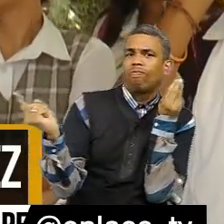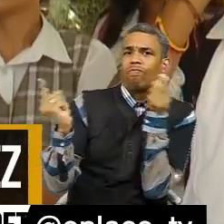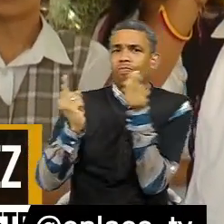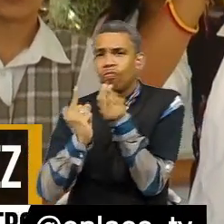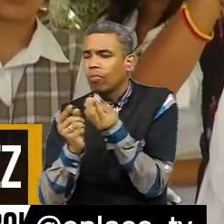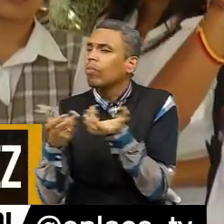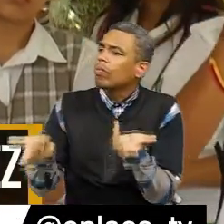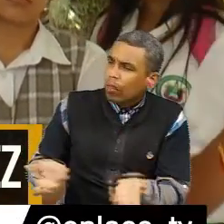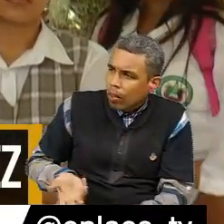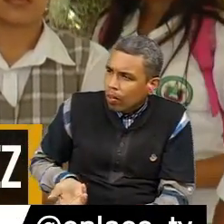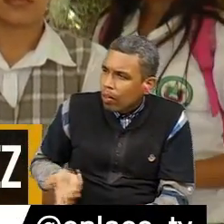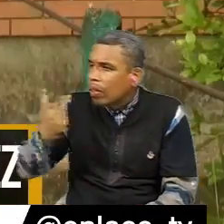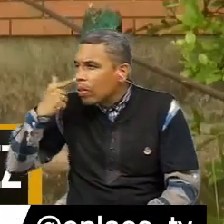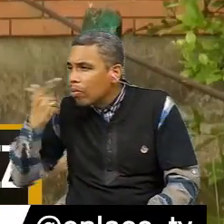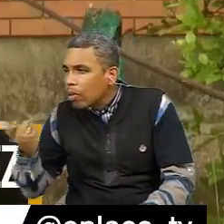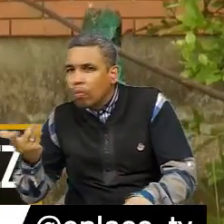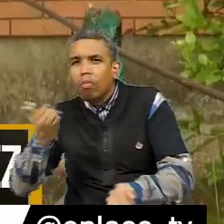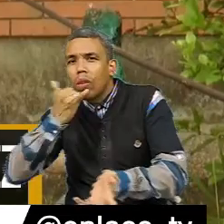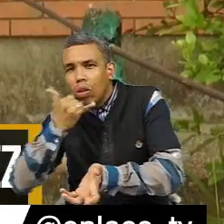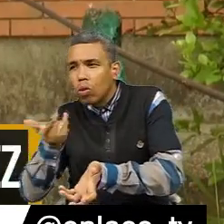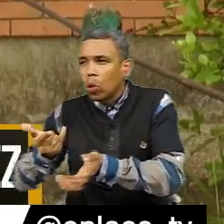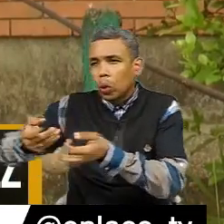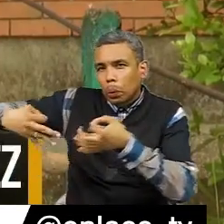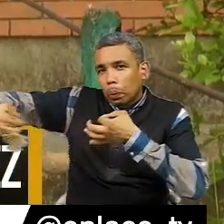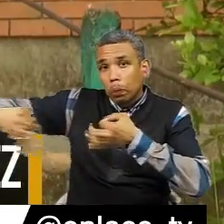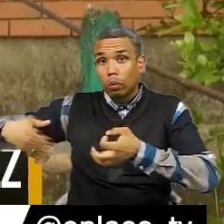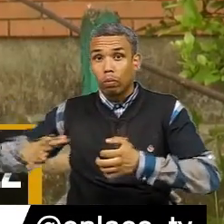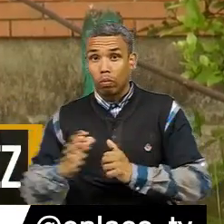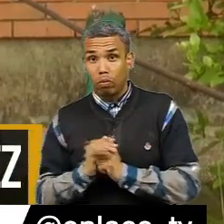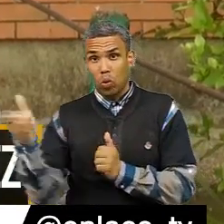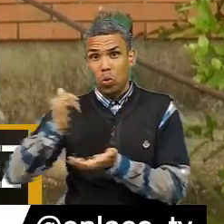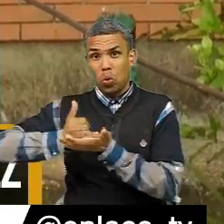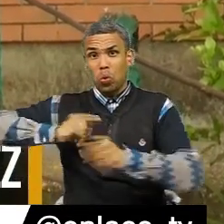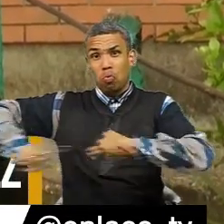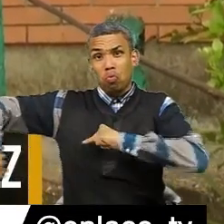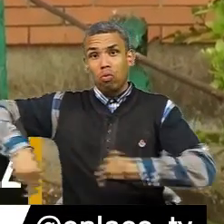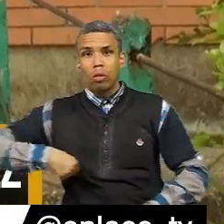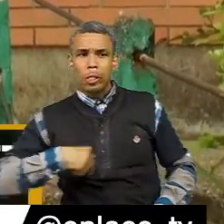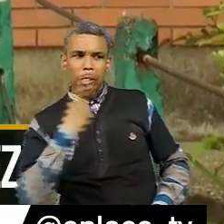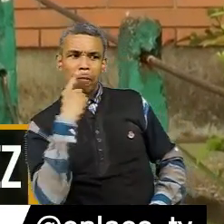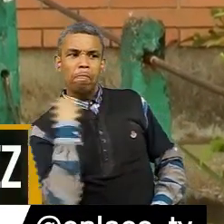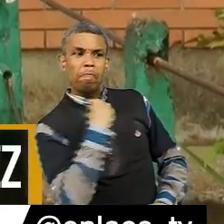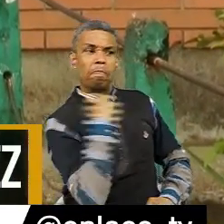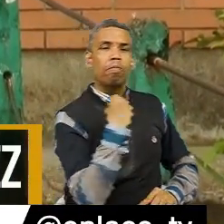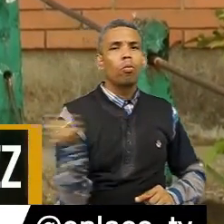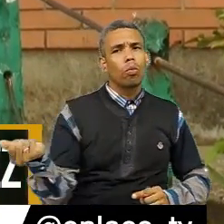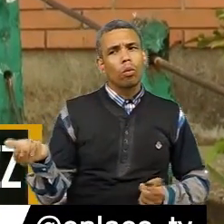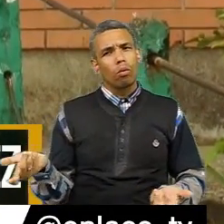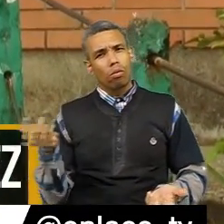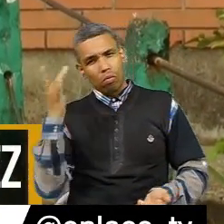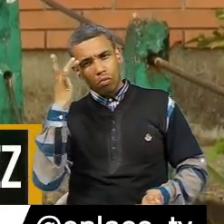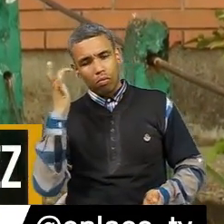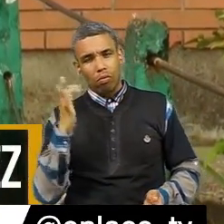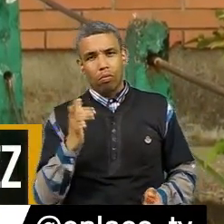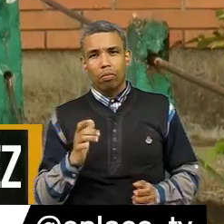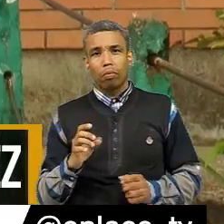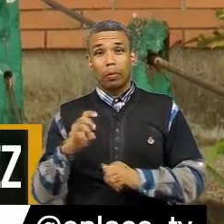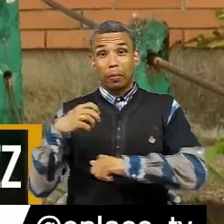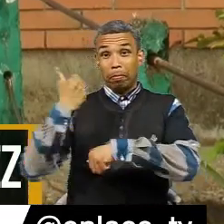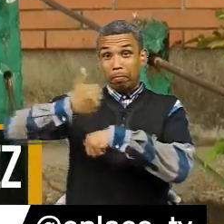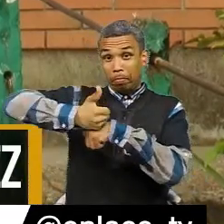madre del consejo directivo. Hemos consultado con el rector del Colegio Diego Hernández, Gustavo Moreno, el licenciado Gustavo